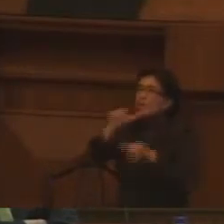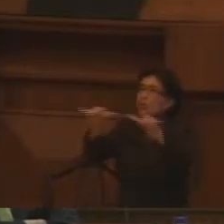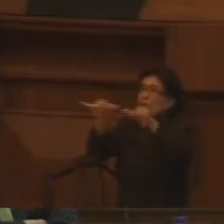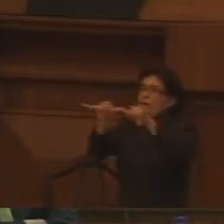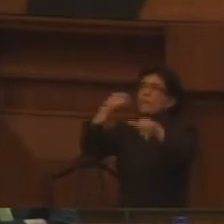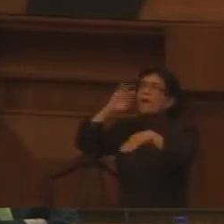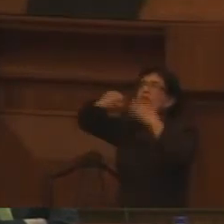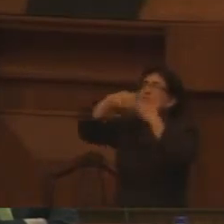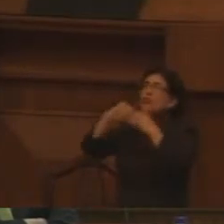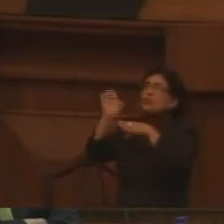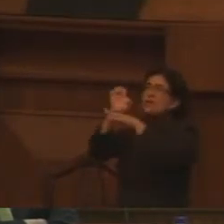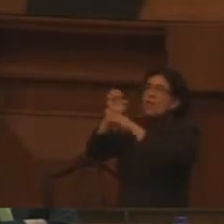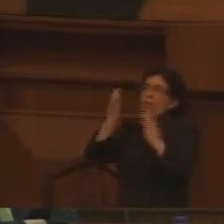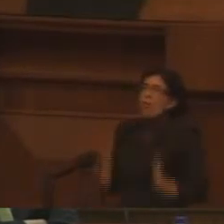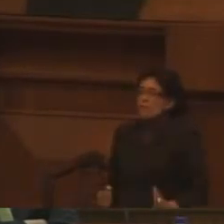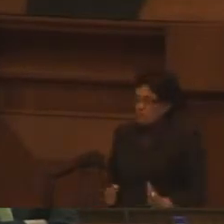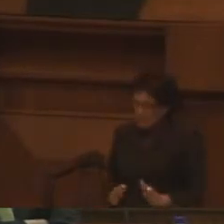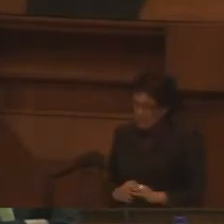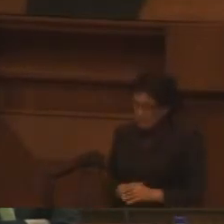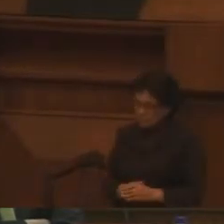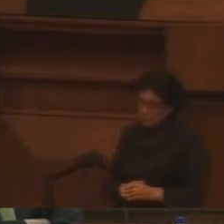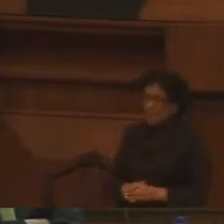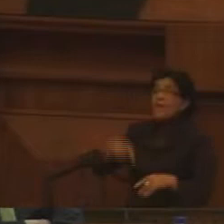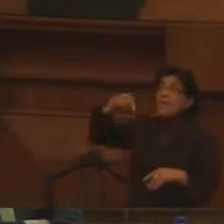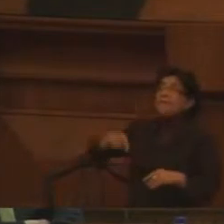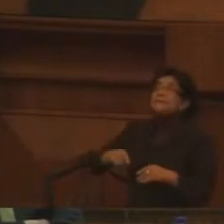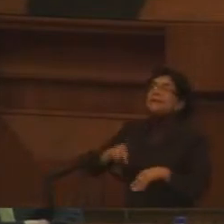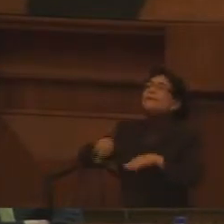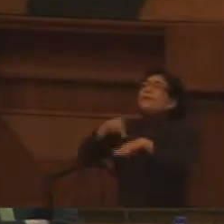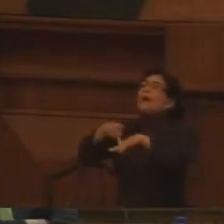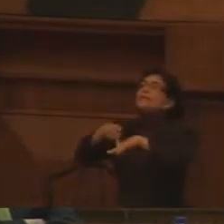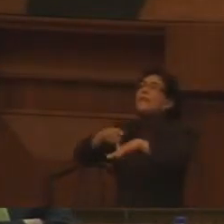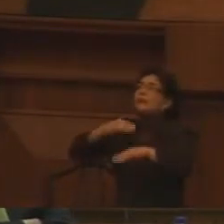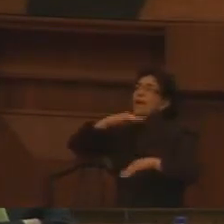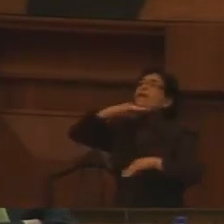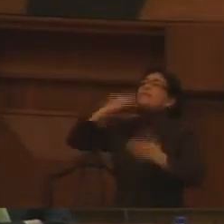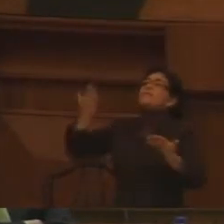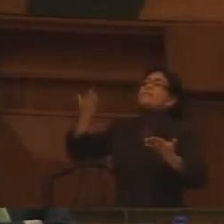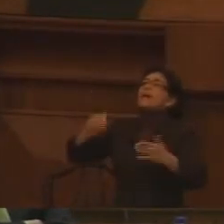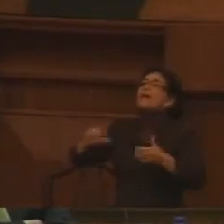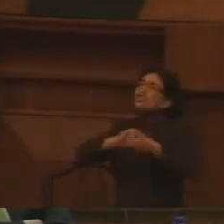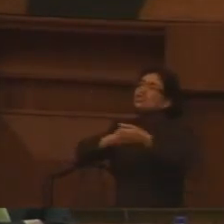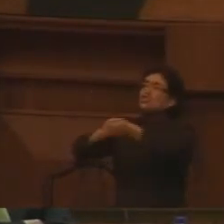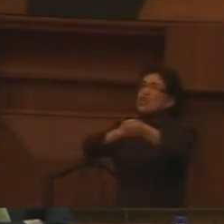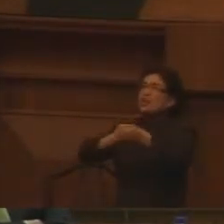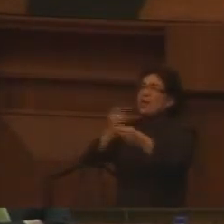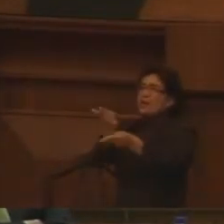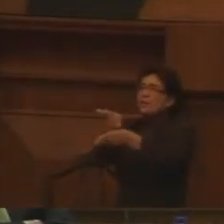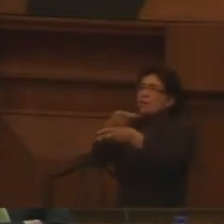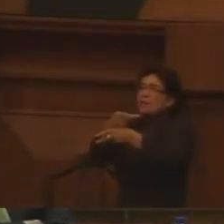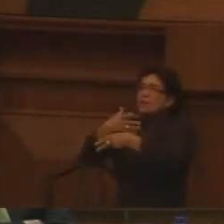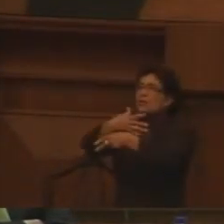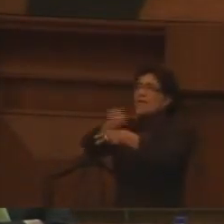la realidad al servicio de los intereses particulares. Por ese sueño nos encontramos